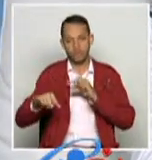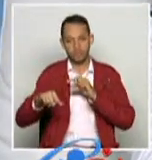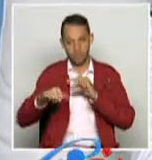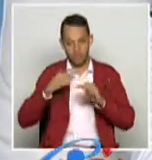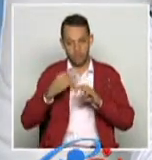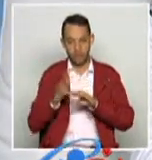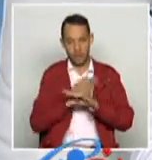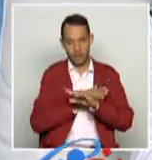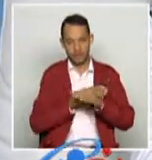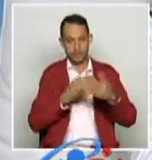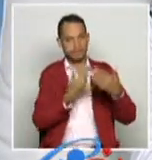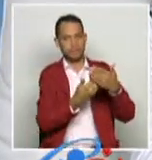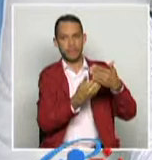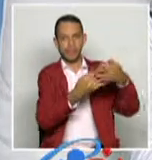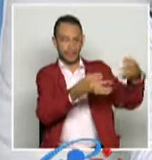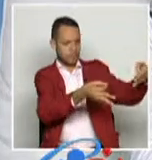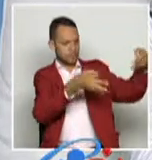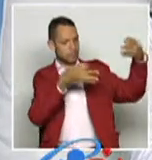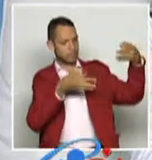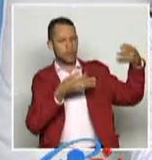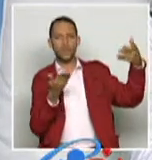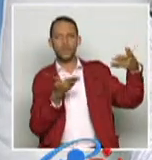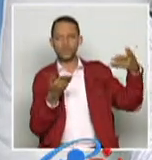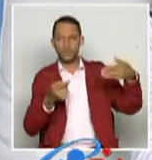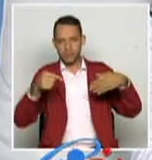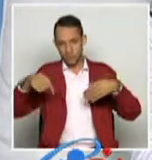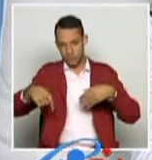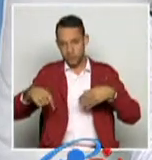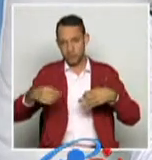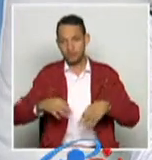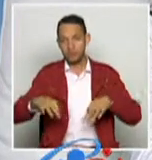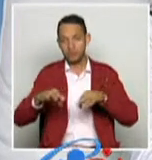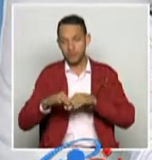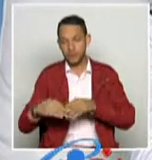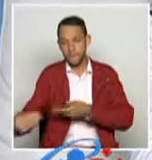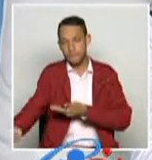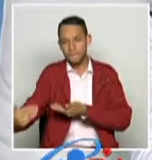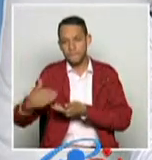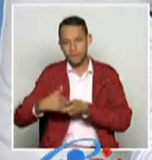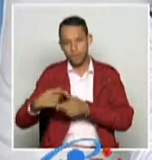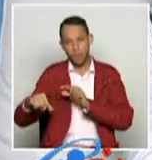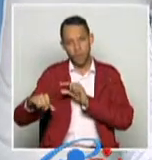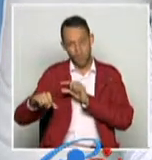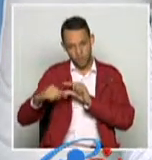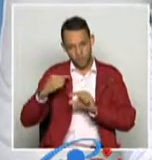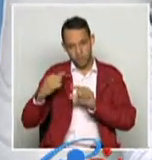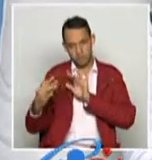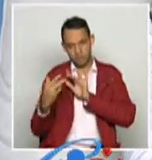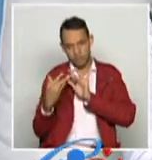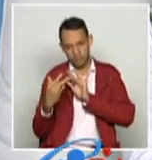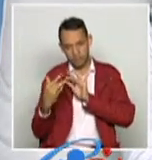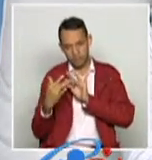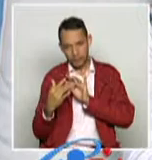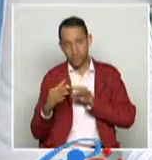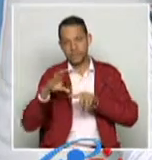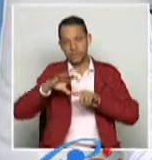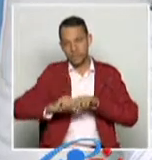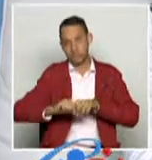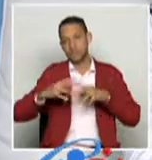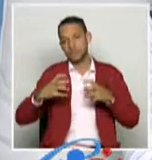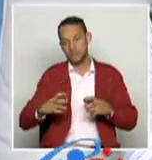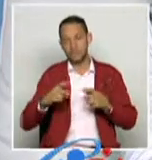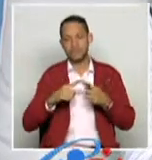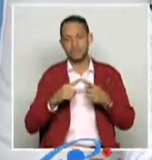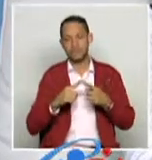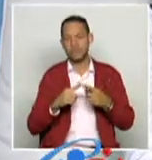documentación previamente. La fundación está recibiendo en este momento las solicitudes de atención y que, ¿cuáles